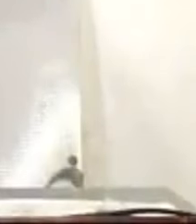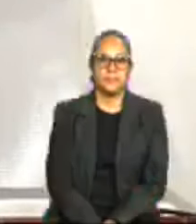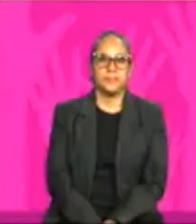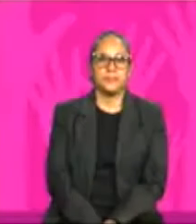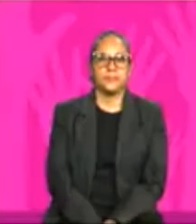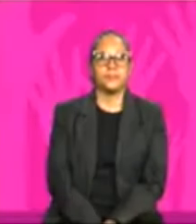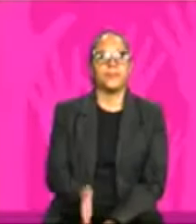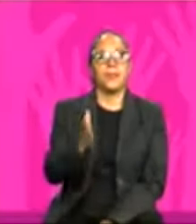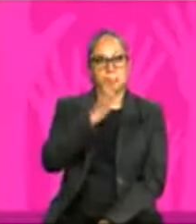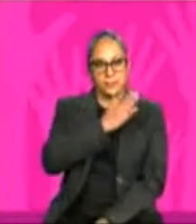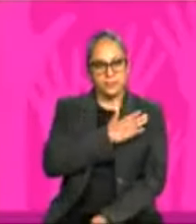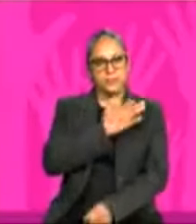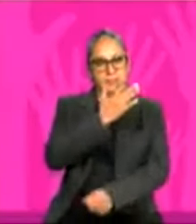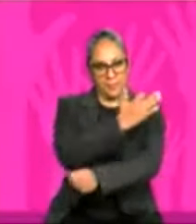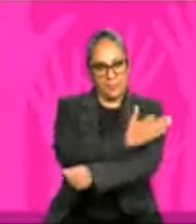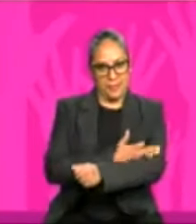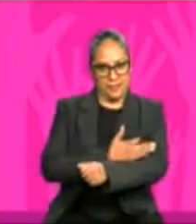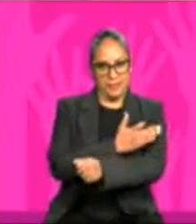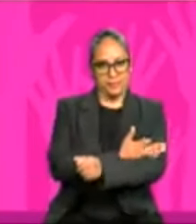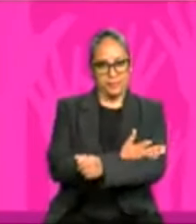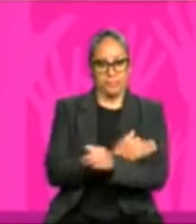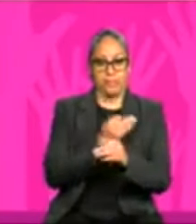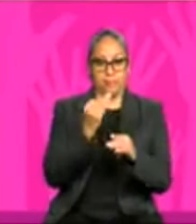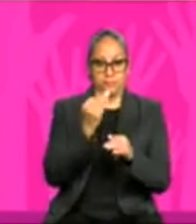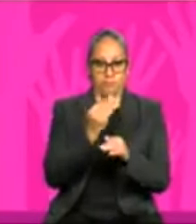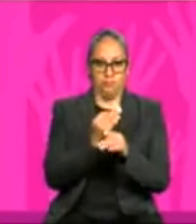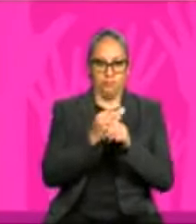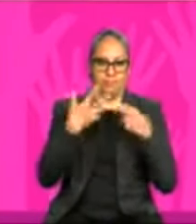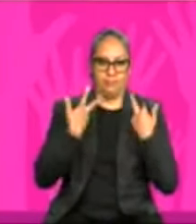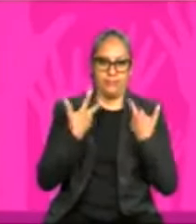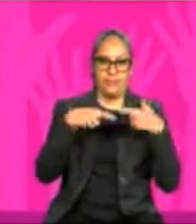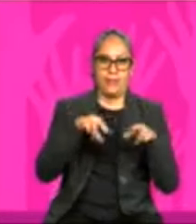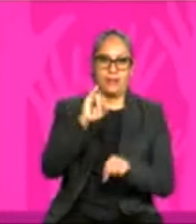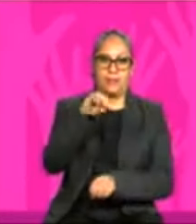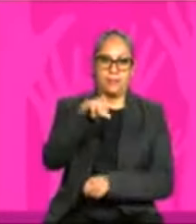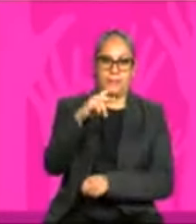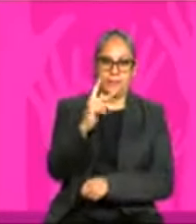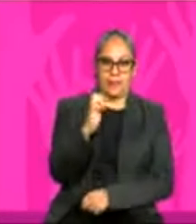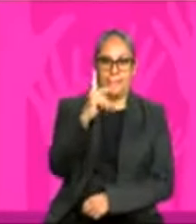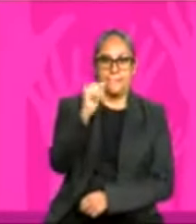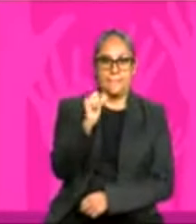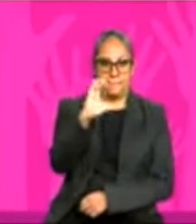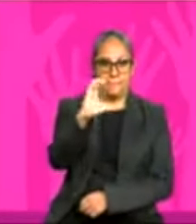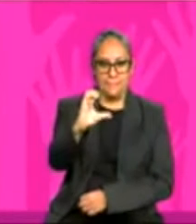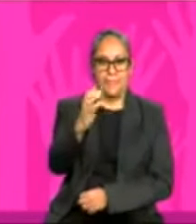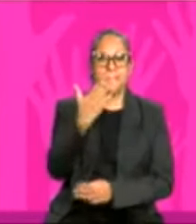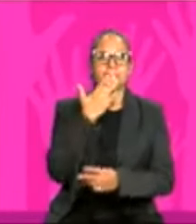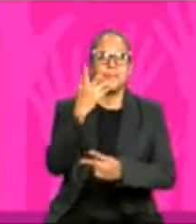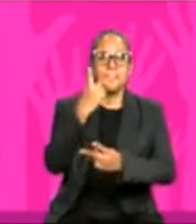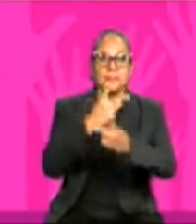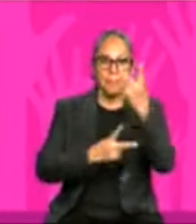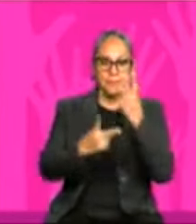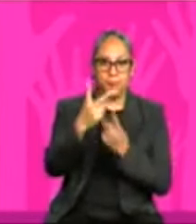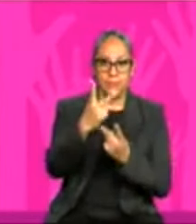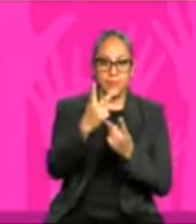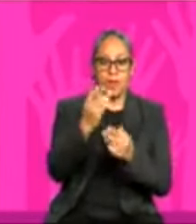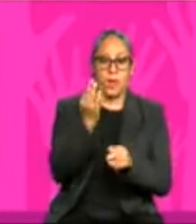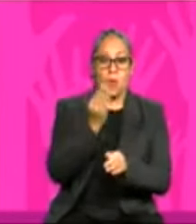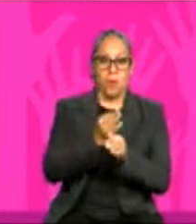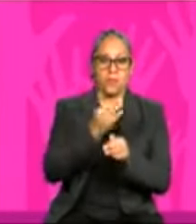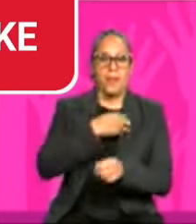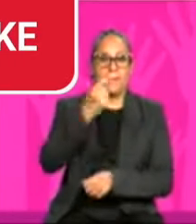buenas tardes. A nombre del Instituto Morelense de Procesos Electorales y Participación Ciudadana, les doy la más cordial bienvenida en este, el